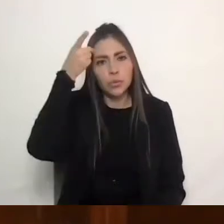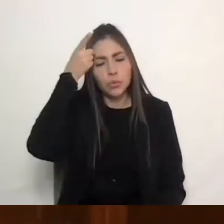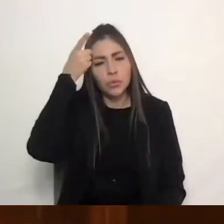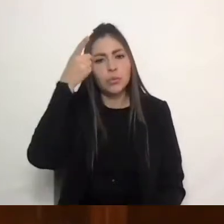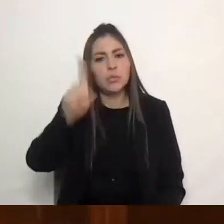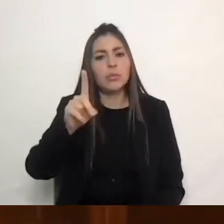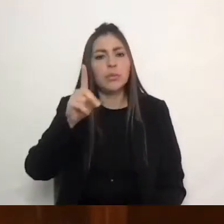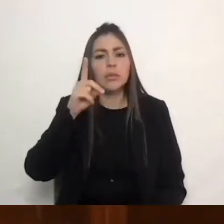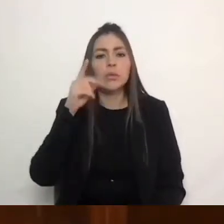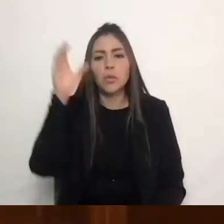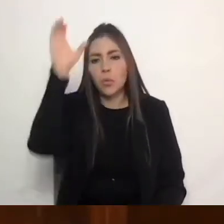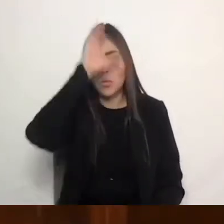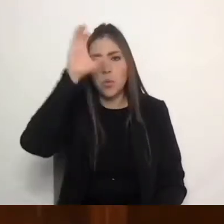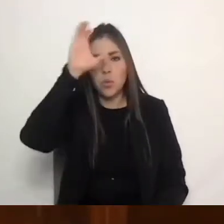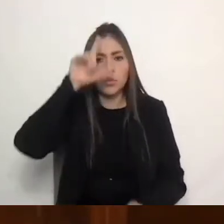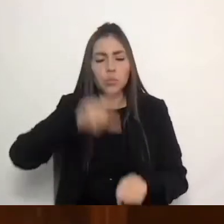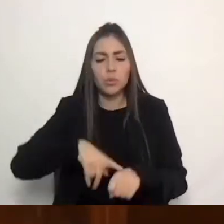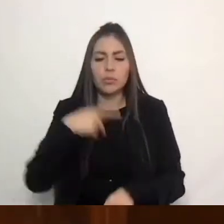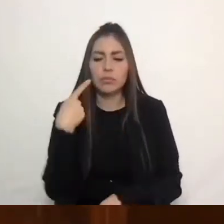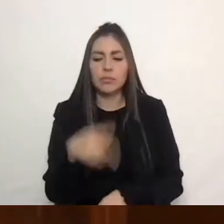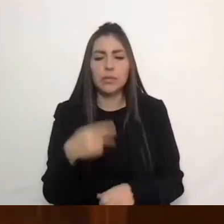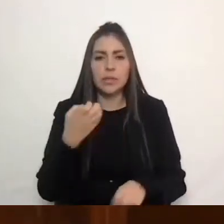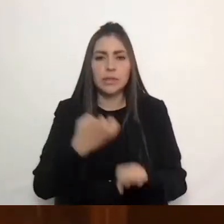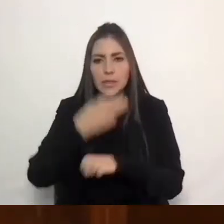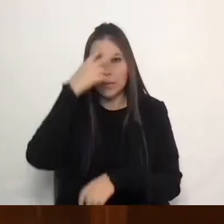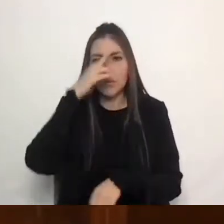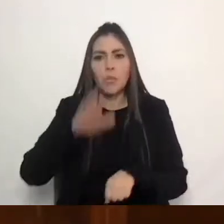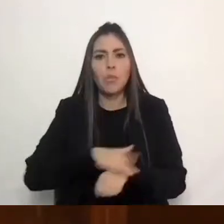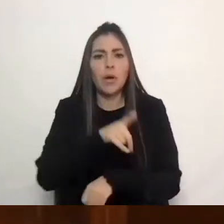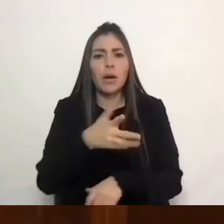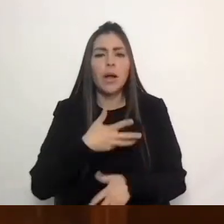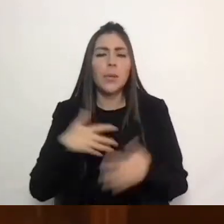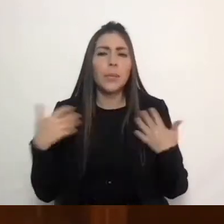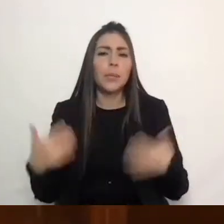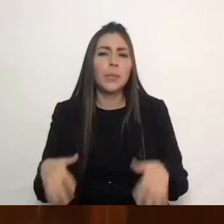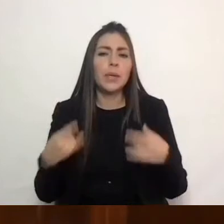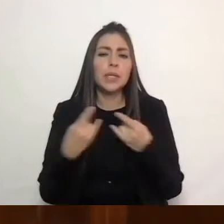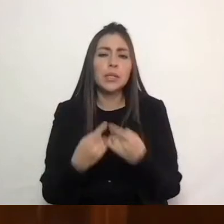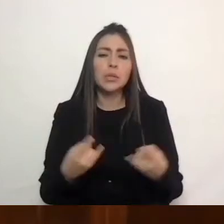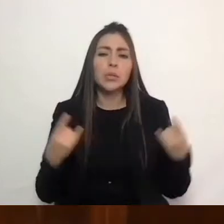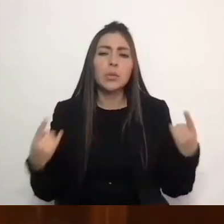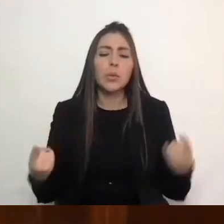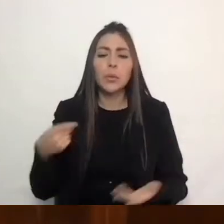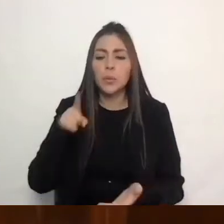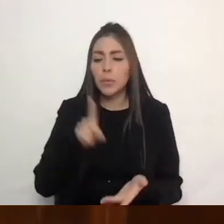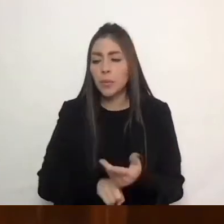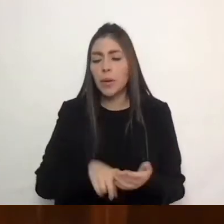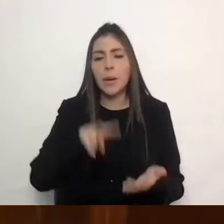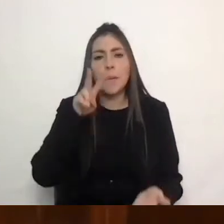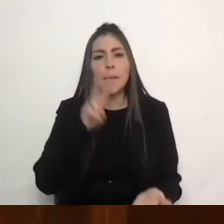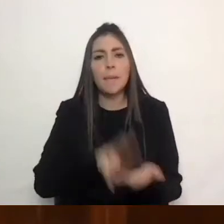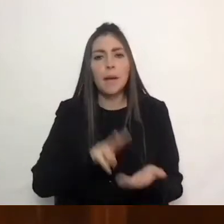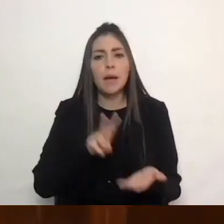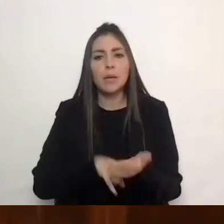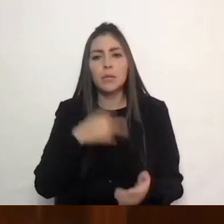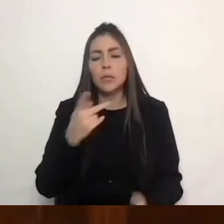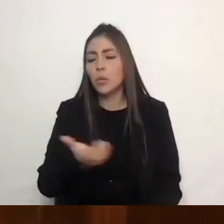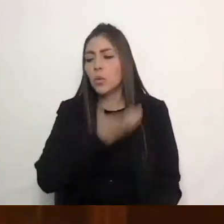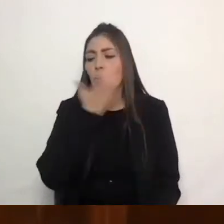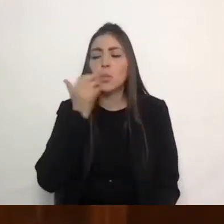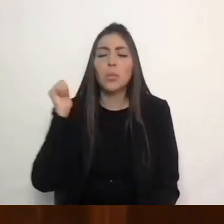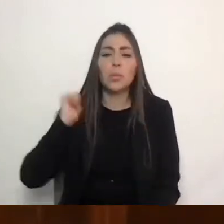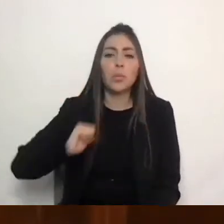Intangible del Estado de México por su valor histórico, la evidencia de formar parte de una tradición